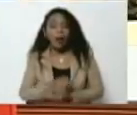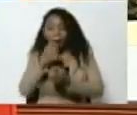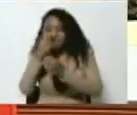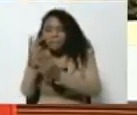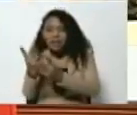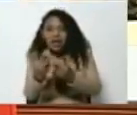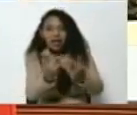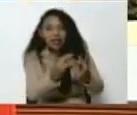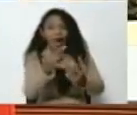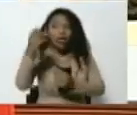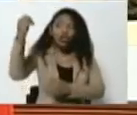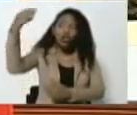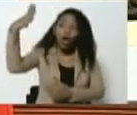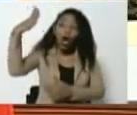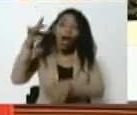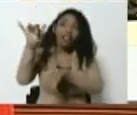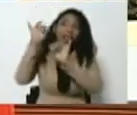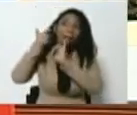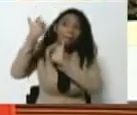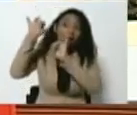Inviten al sol.